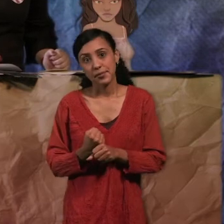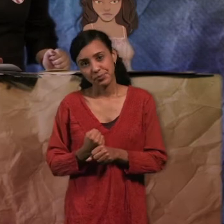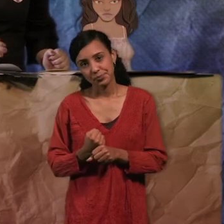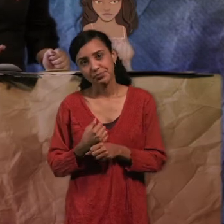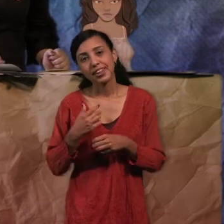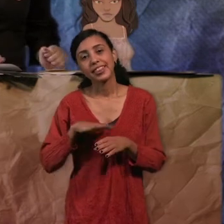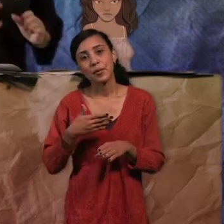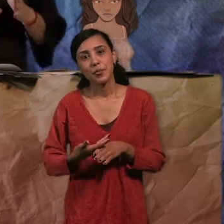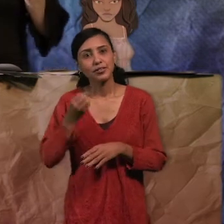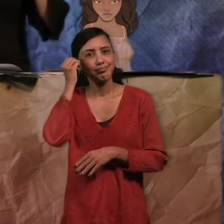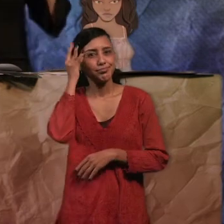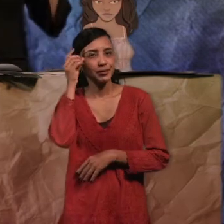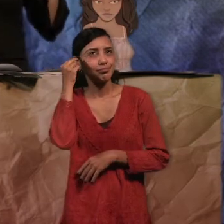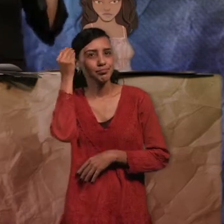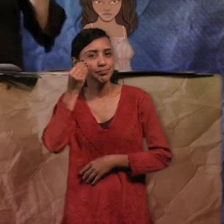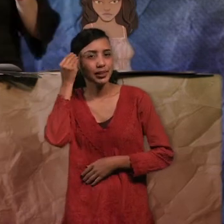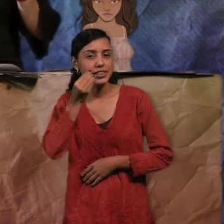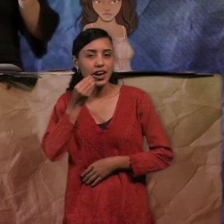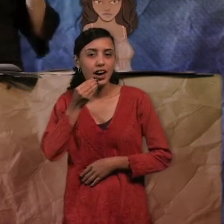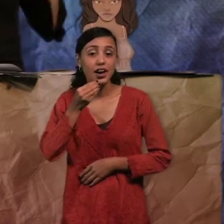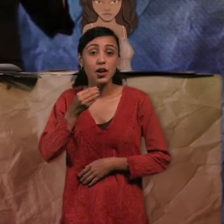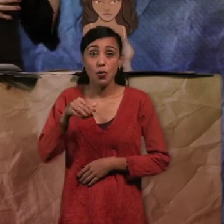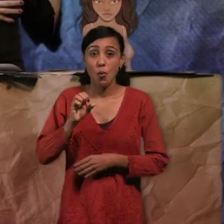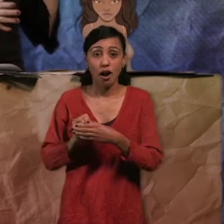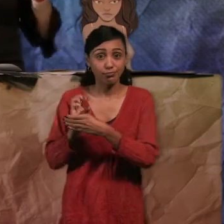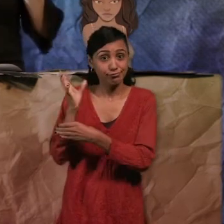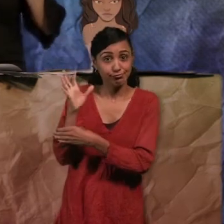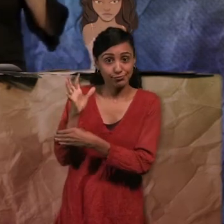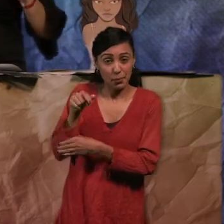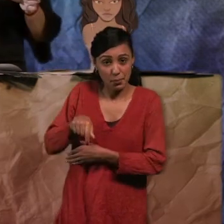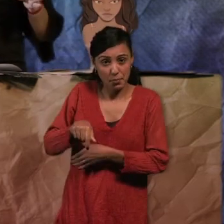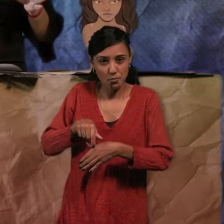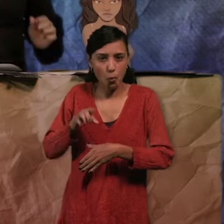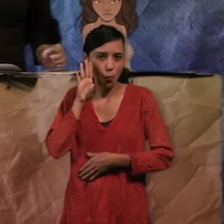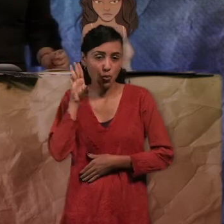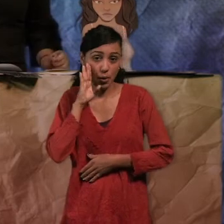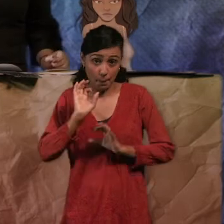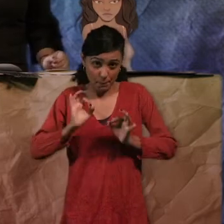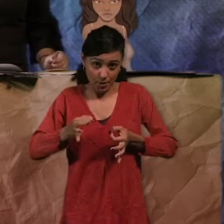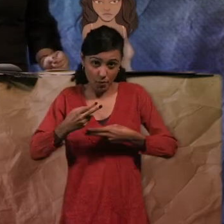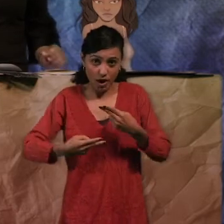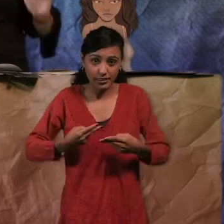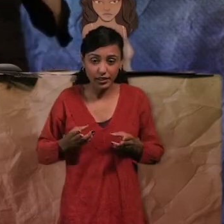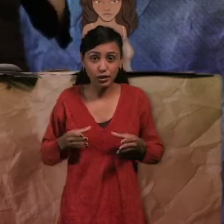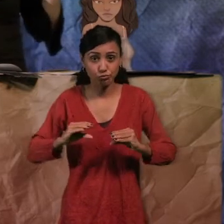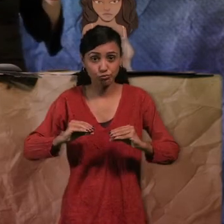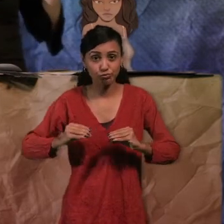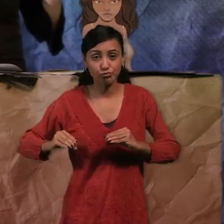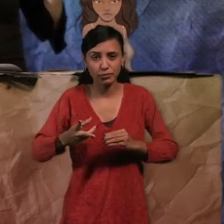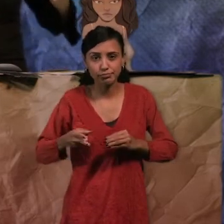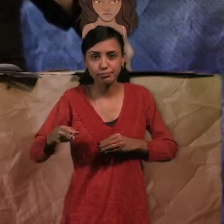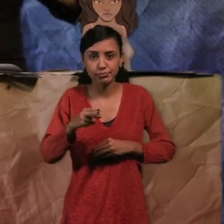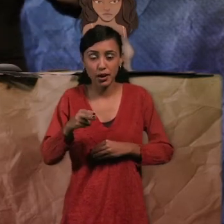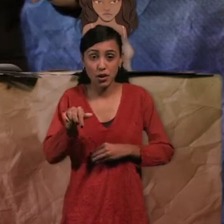entonces ideó el uso de muñecos hechos, o sea, el mismo personaje, hacerlo en cartulina y delinearlo en blanco y pegarlo en